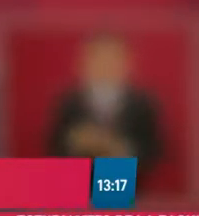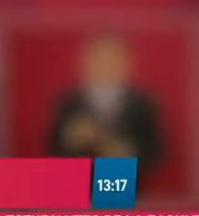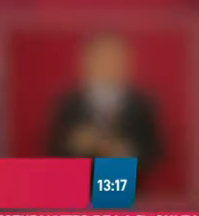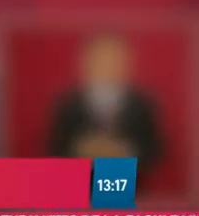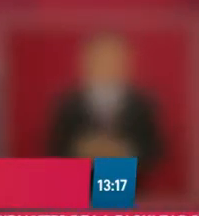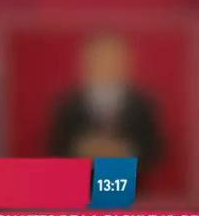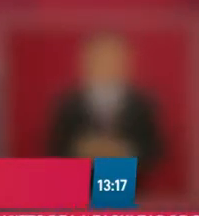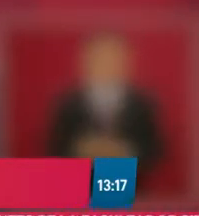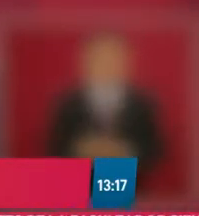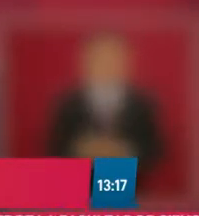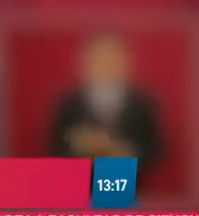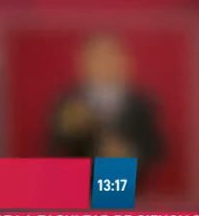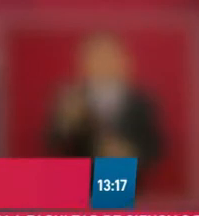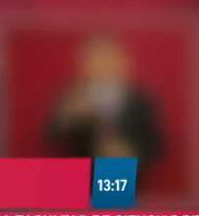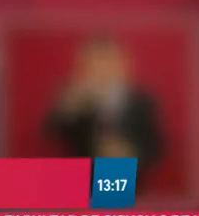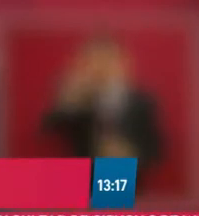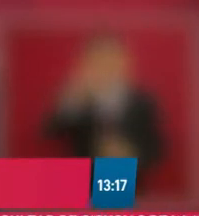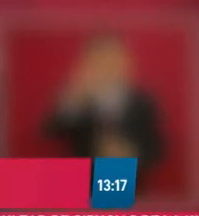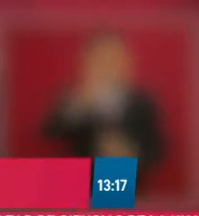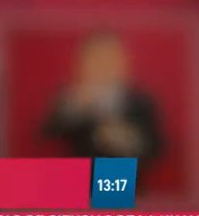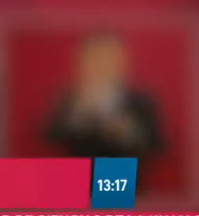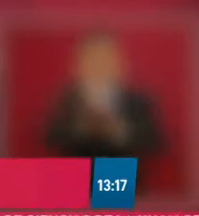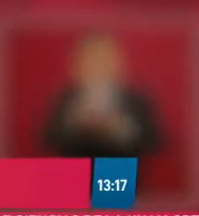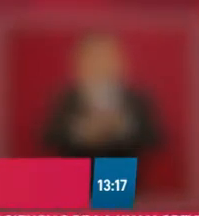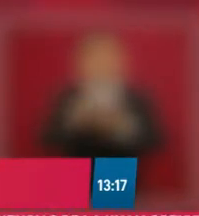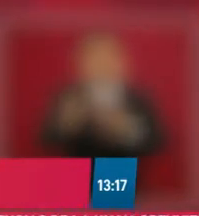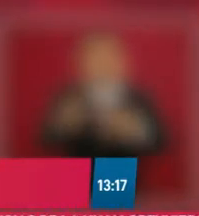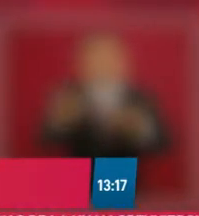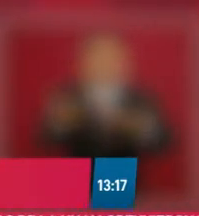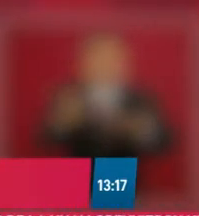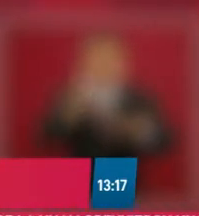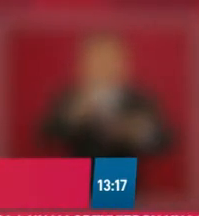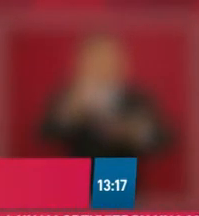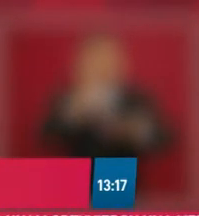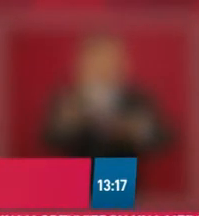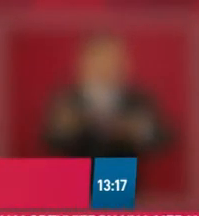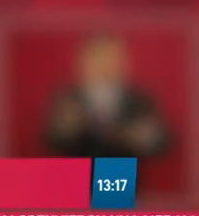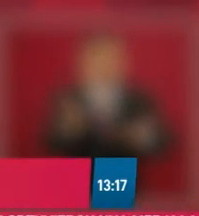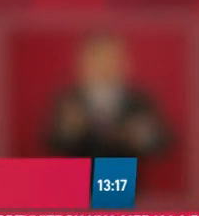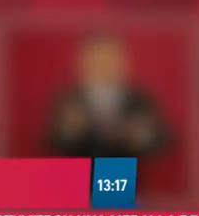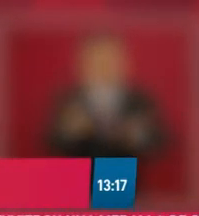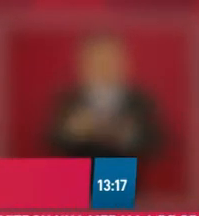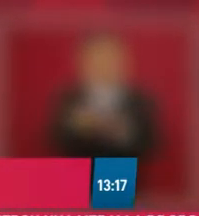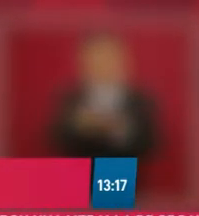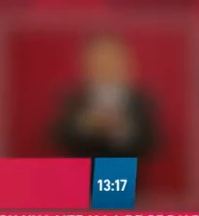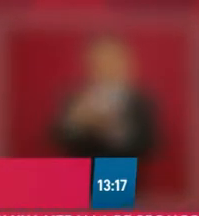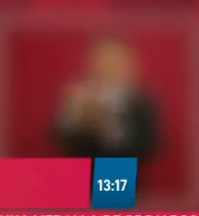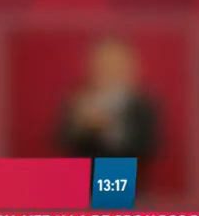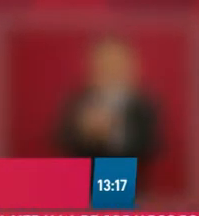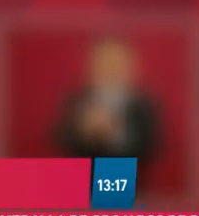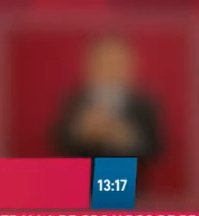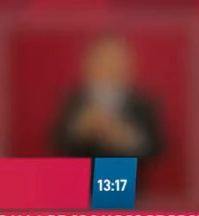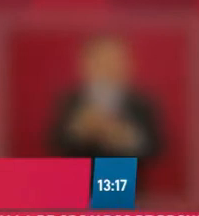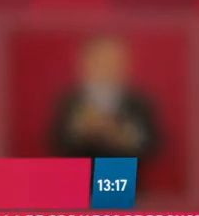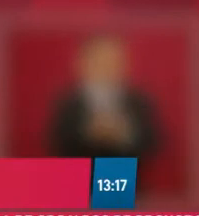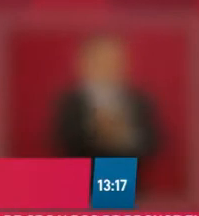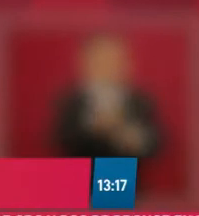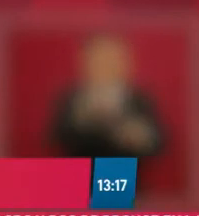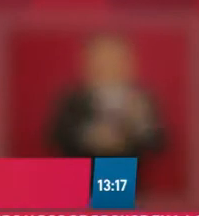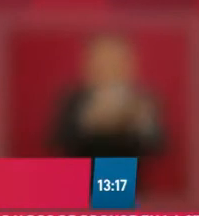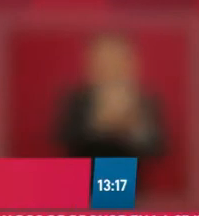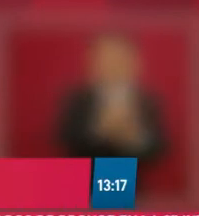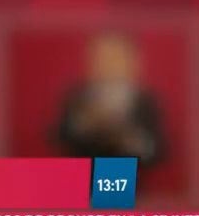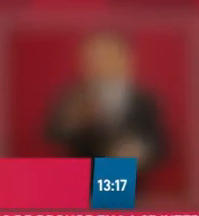considerable, pero vamos a ver si se reduce más o se elimina. No